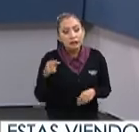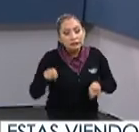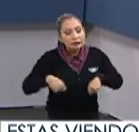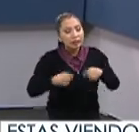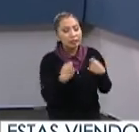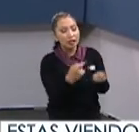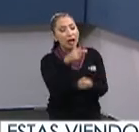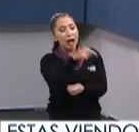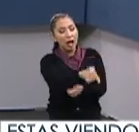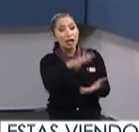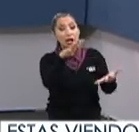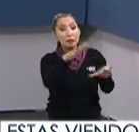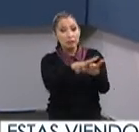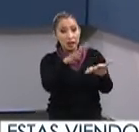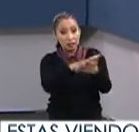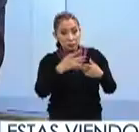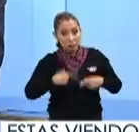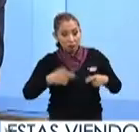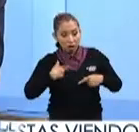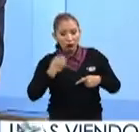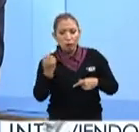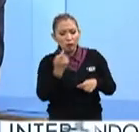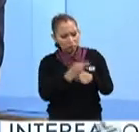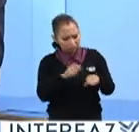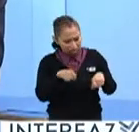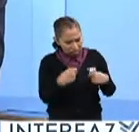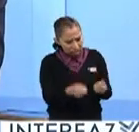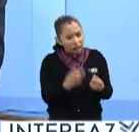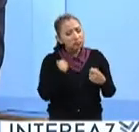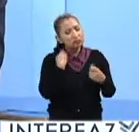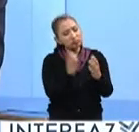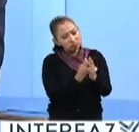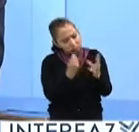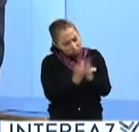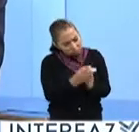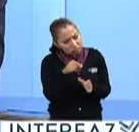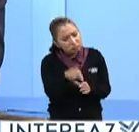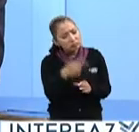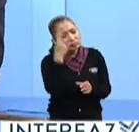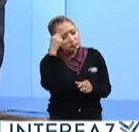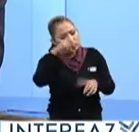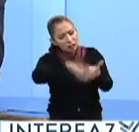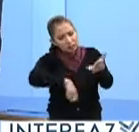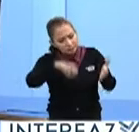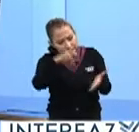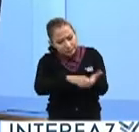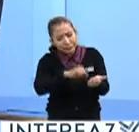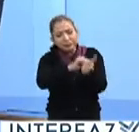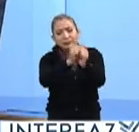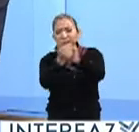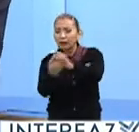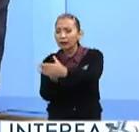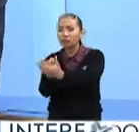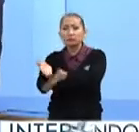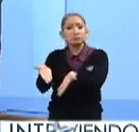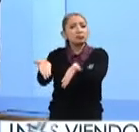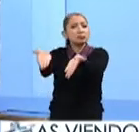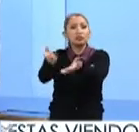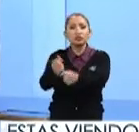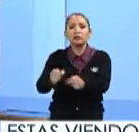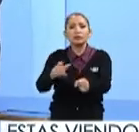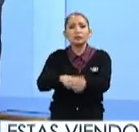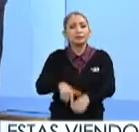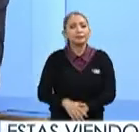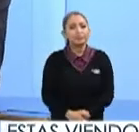darle al presidiario una nueva oportunidad, humanizarlo, realmente corregirlo y volverlo a insertar en la